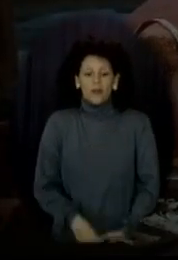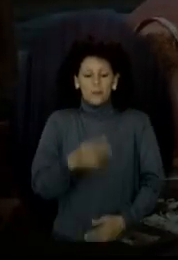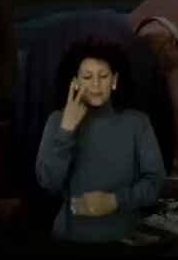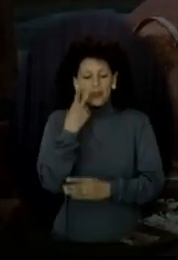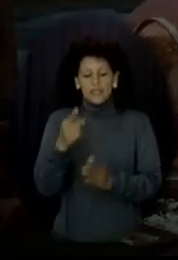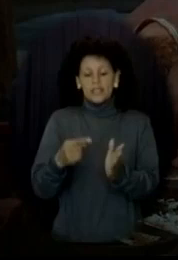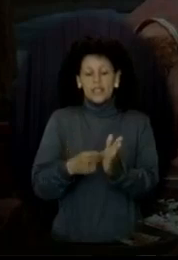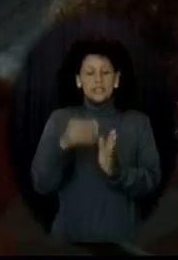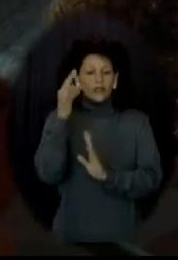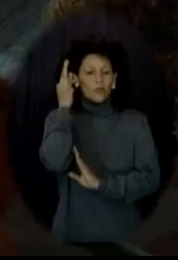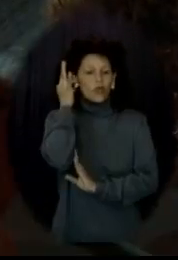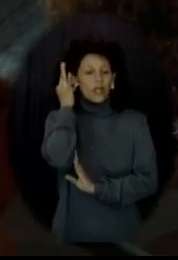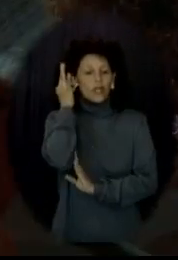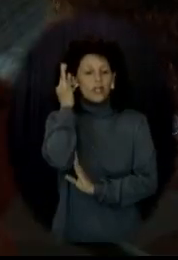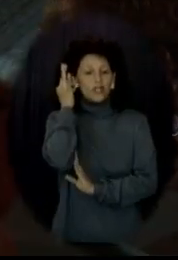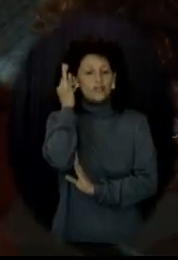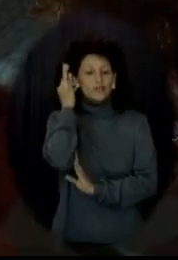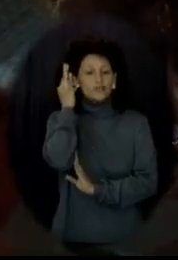¿Ves a esta mujer?